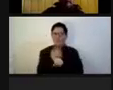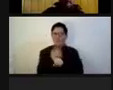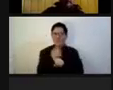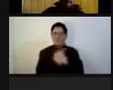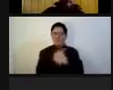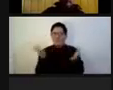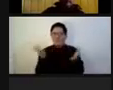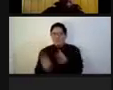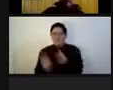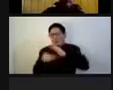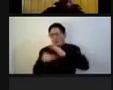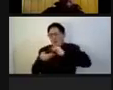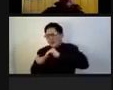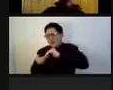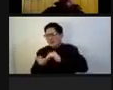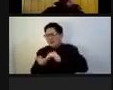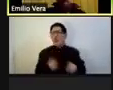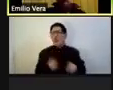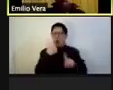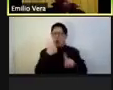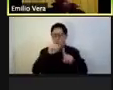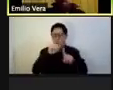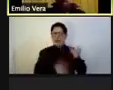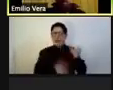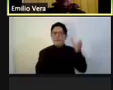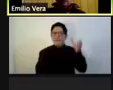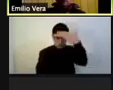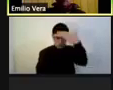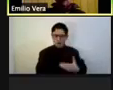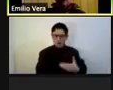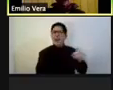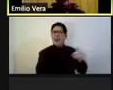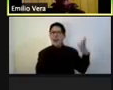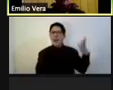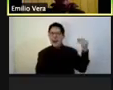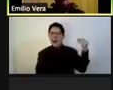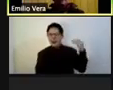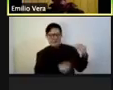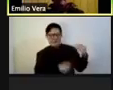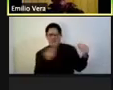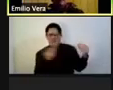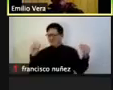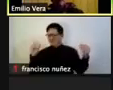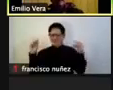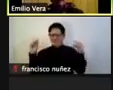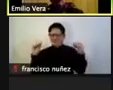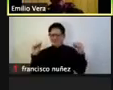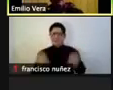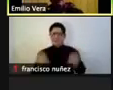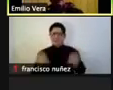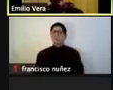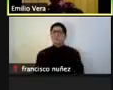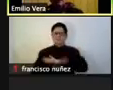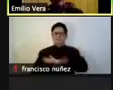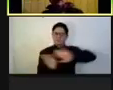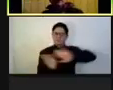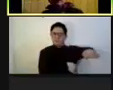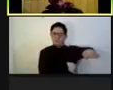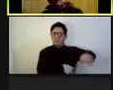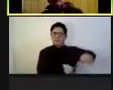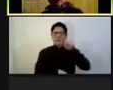bueno, entonces, claro, a partir de esas placas, ¿no es cierto?, se crea corteza oceánica que migra hacia un lado y hacia el